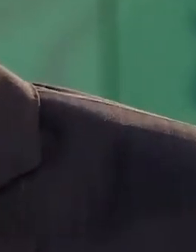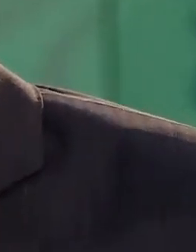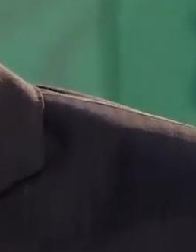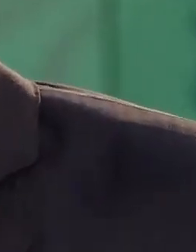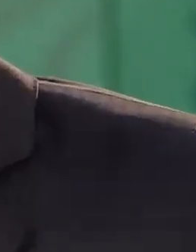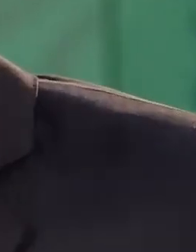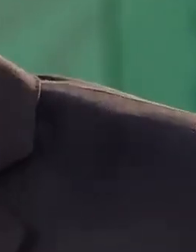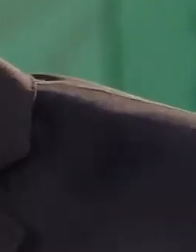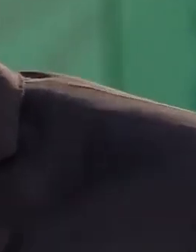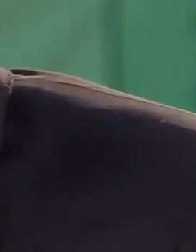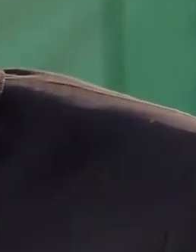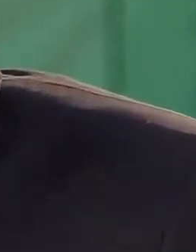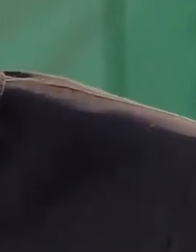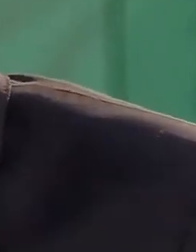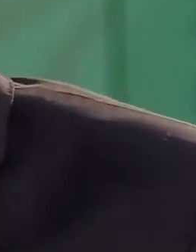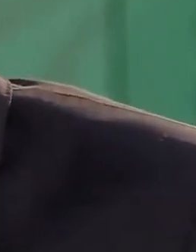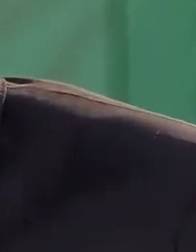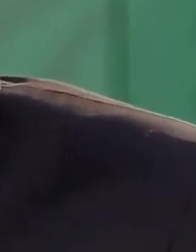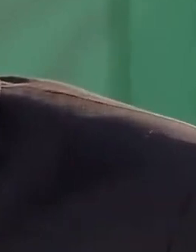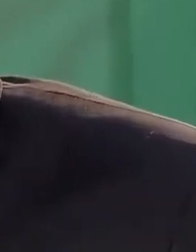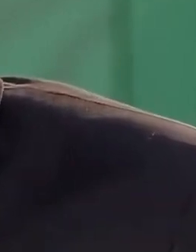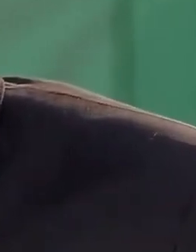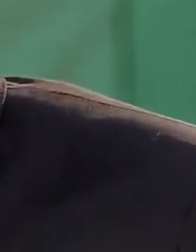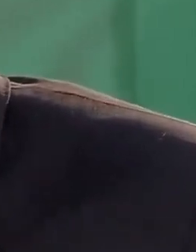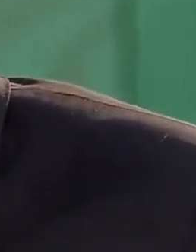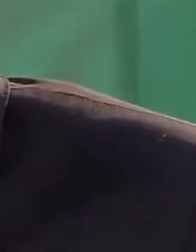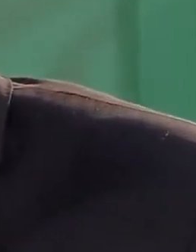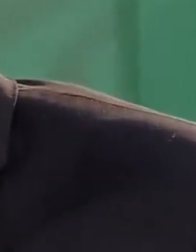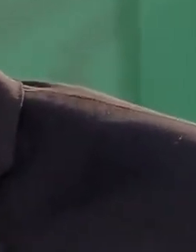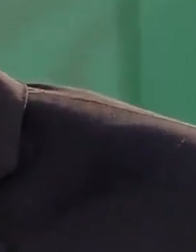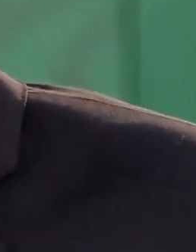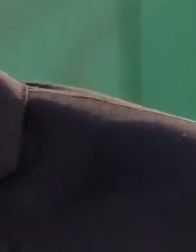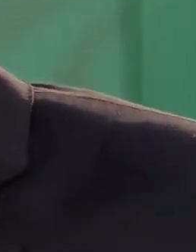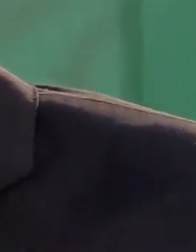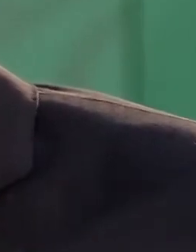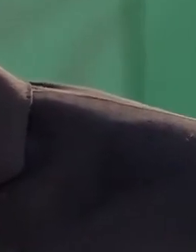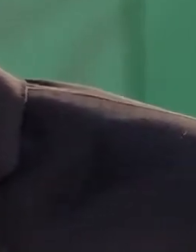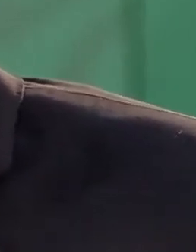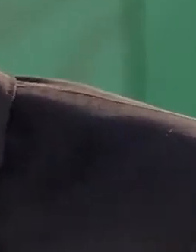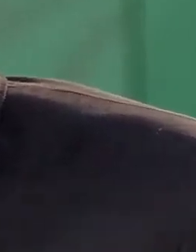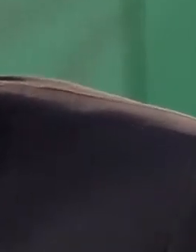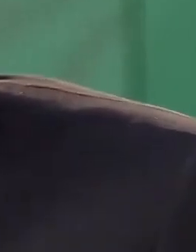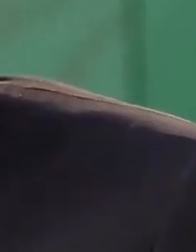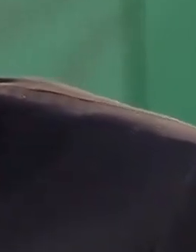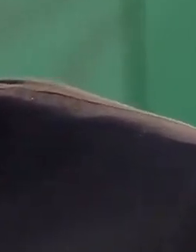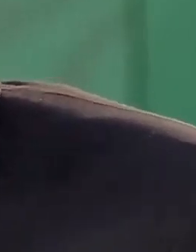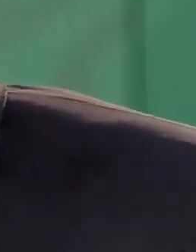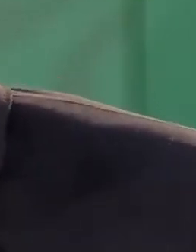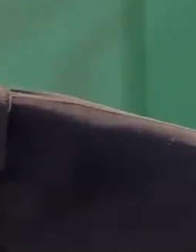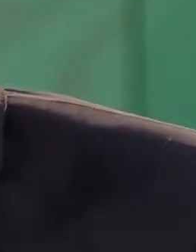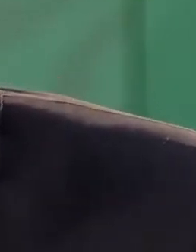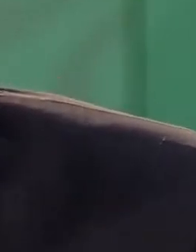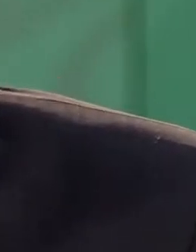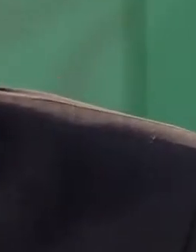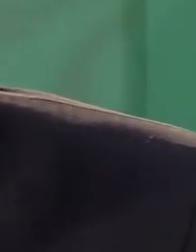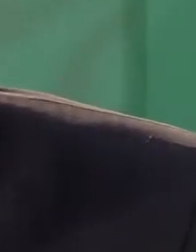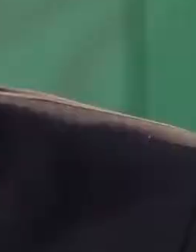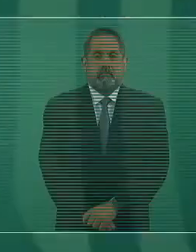a los pobres, a los desposeídos, a los que no tienen influencias,